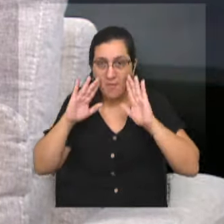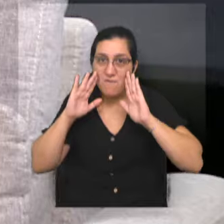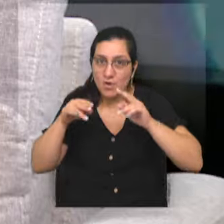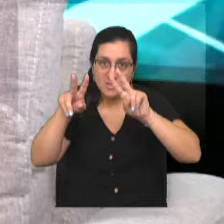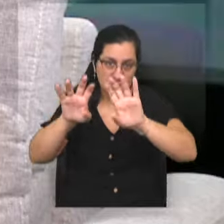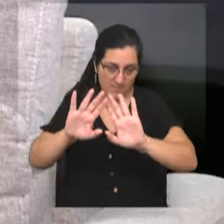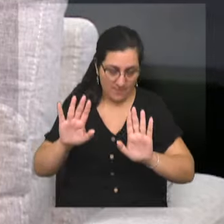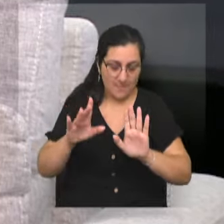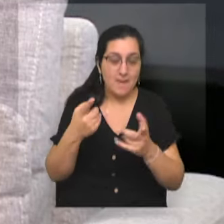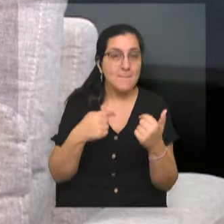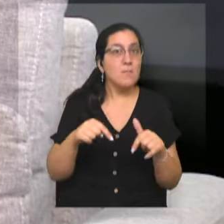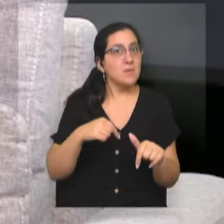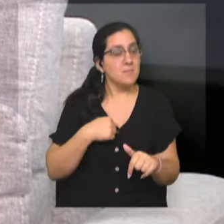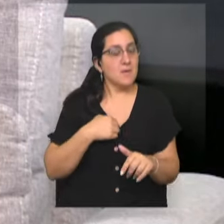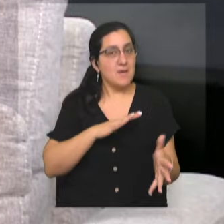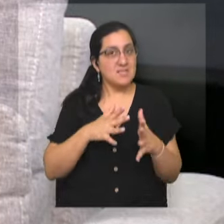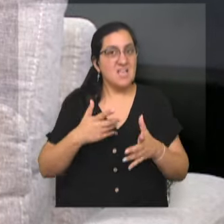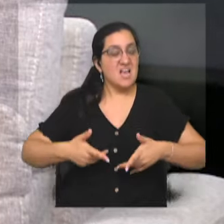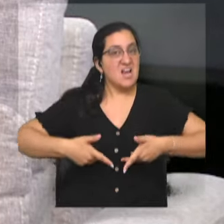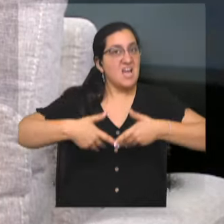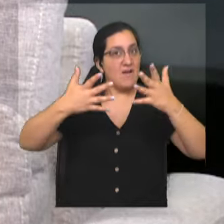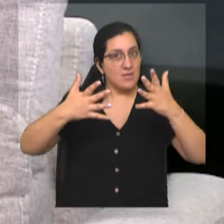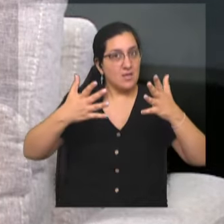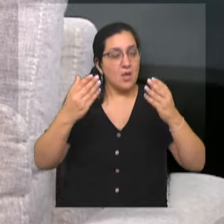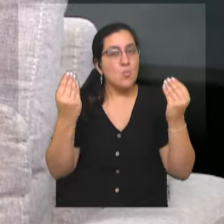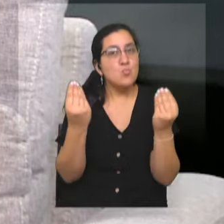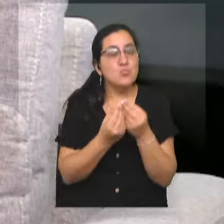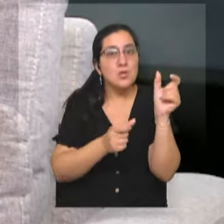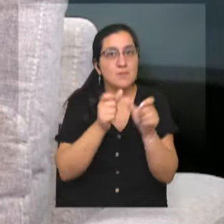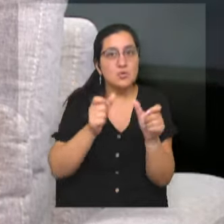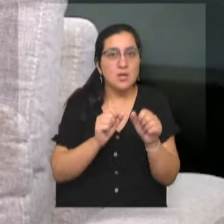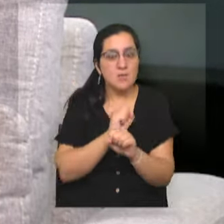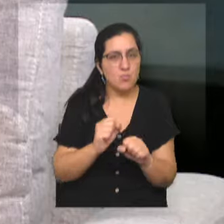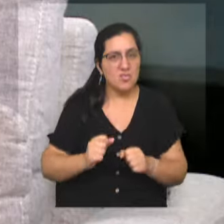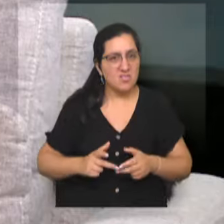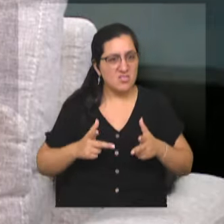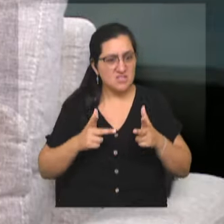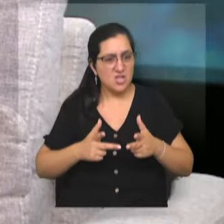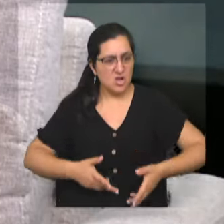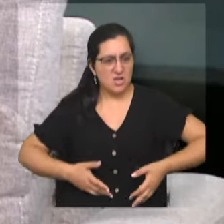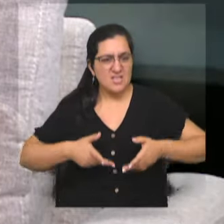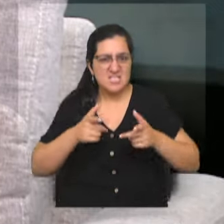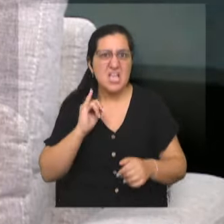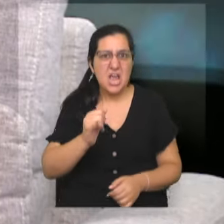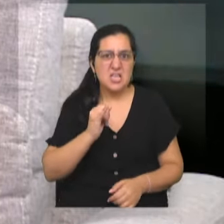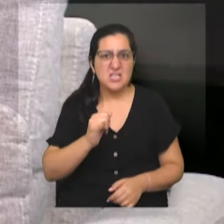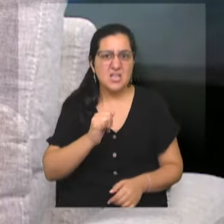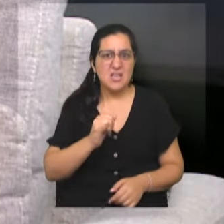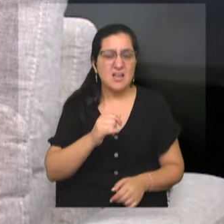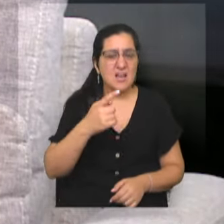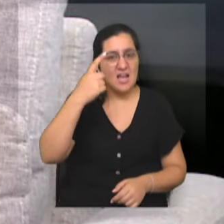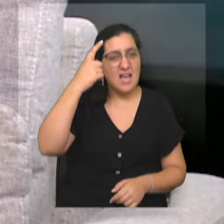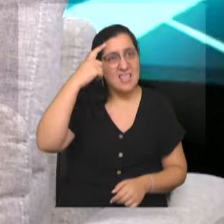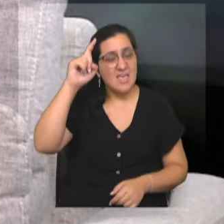Lo que sí me parece grave es que hay muchas personas que pueden afirmar y ratificar que la intención no fue esa,